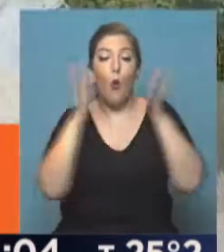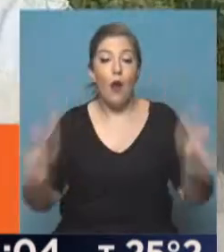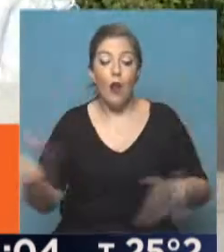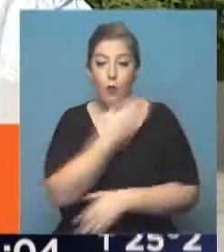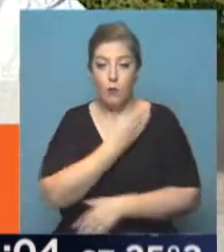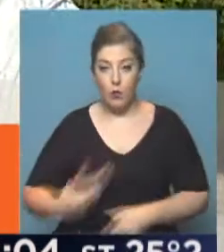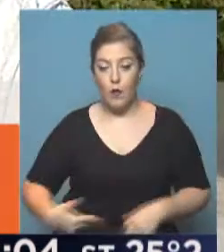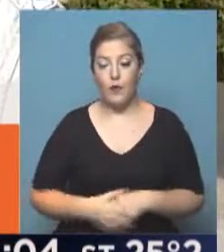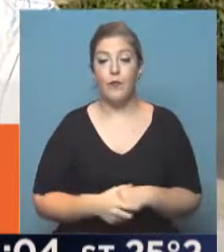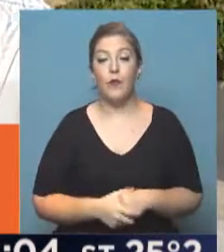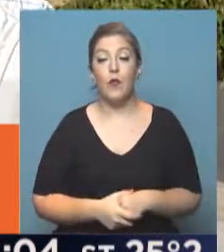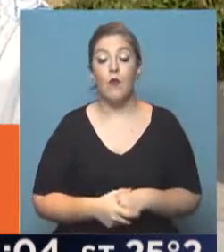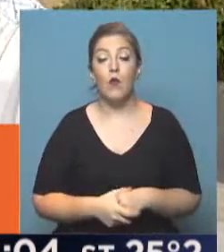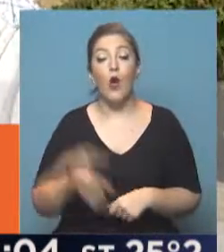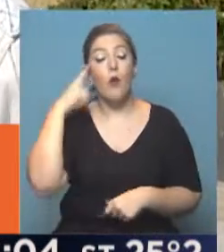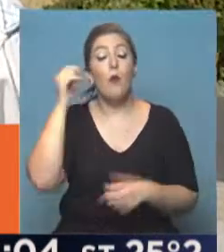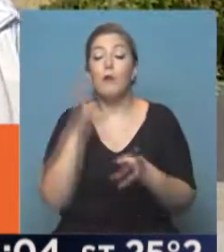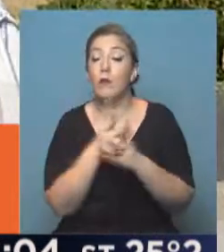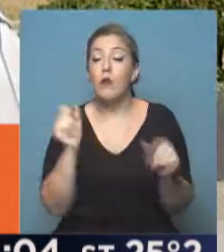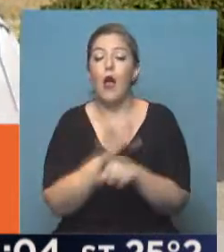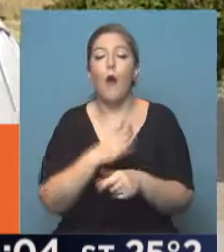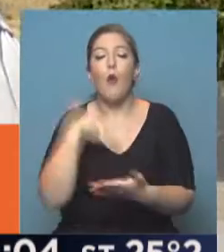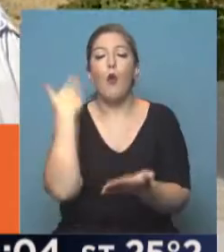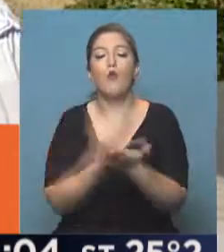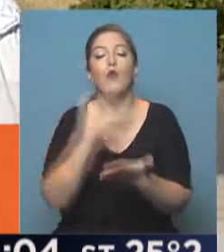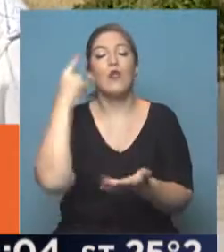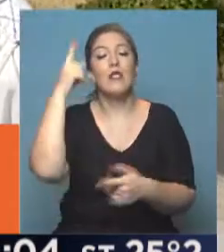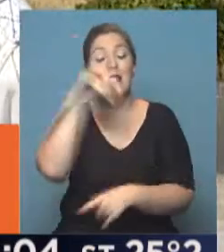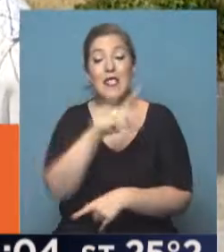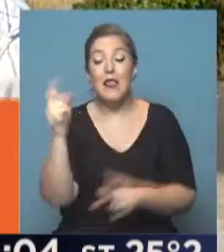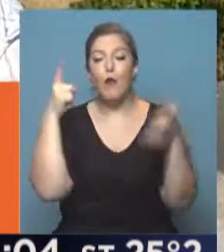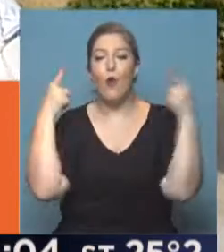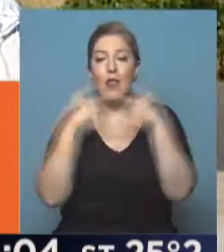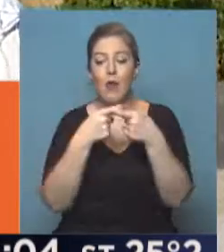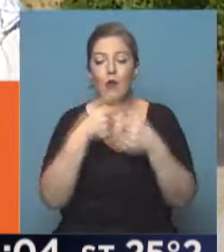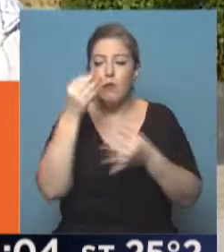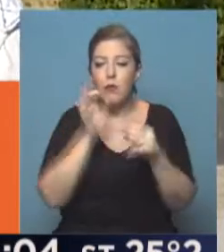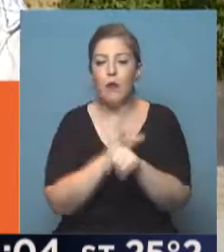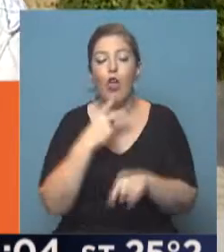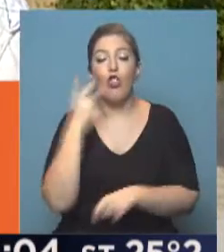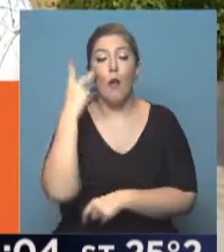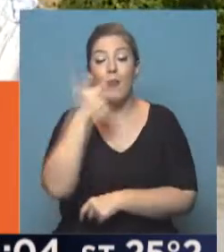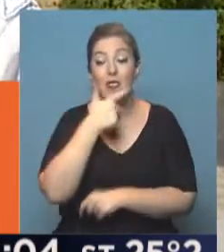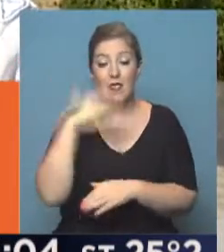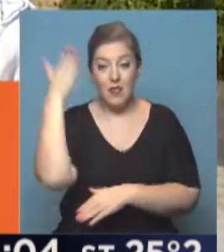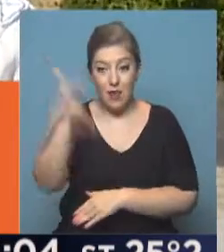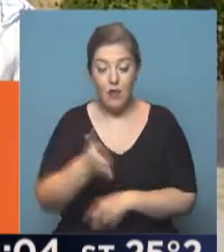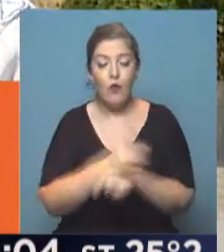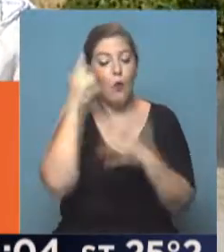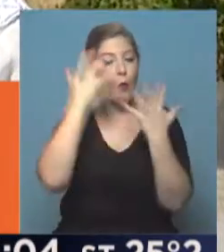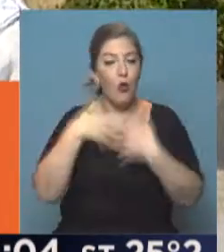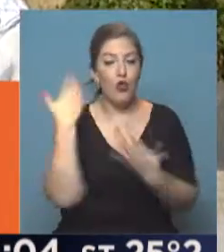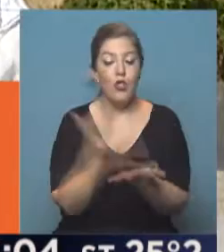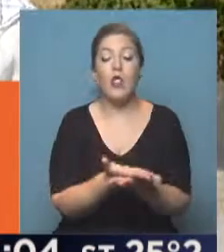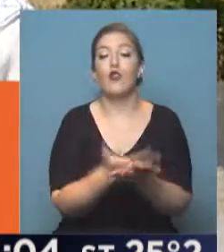Como conclusión, el gobierno se propuso 100 objetivos estratégicos para 2017. Se trata de proyectos de ley,